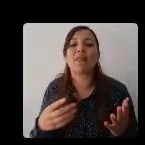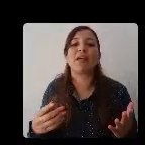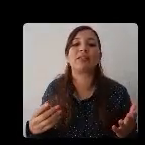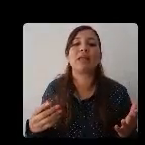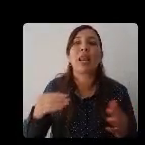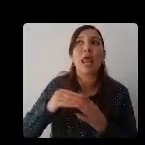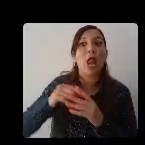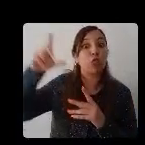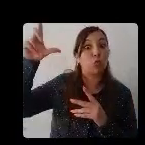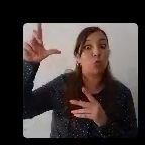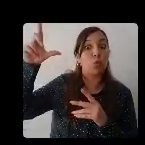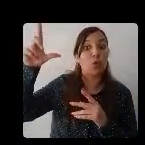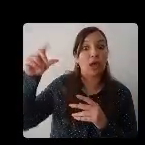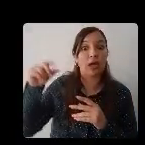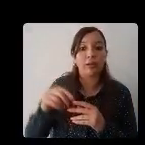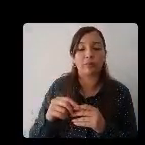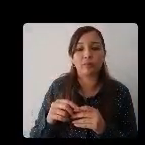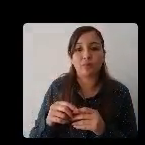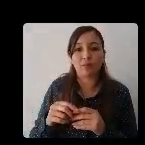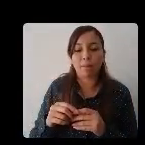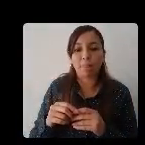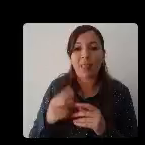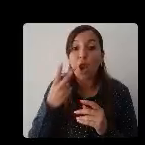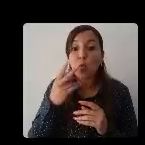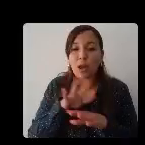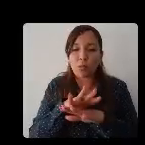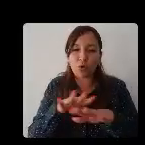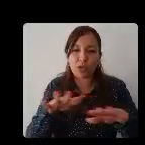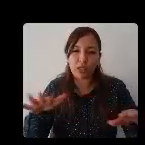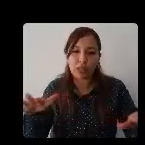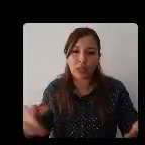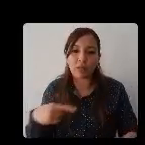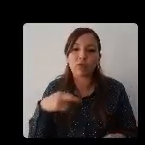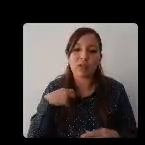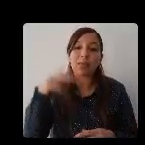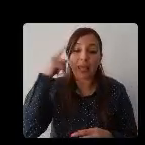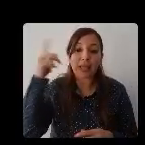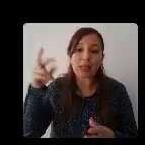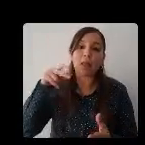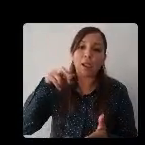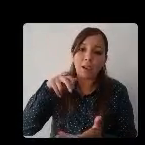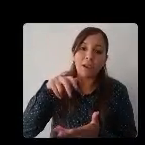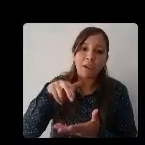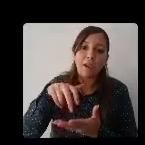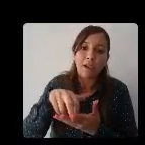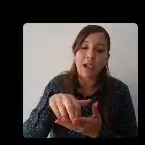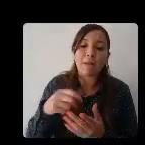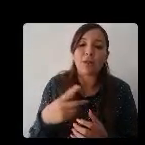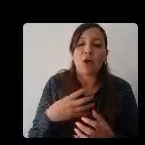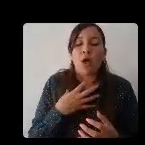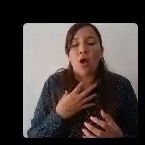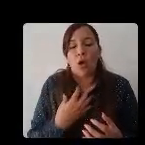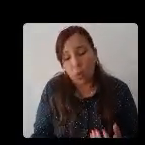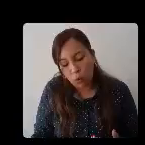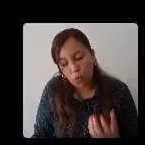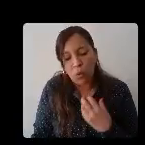¿qué hago? Y ustedes no han puesto pero, sino han buscado alternativas. Desde el inicio, de fuentes propias y luego aprovechar las diferentes opciones